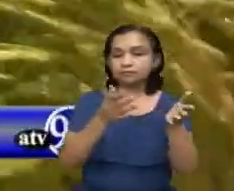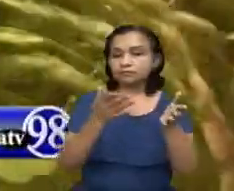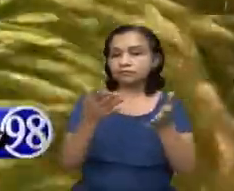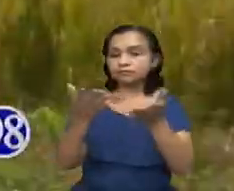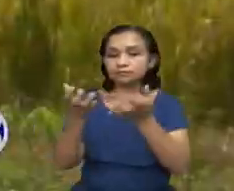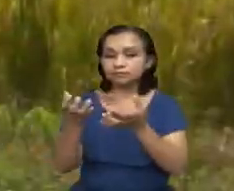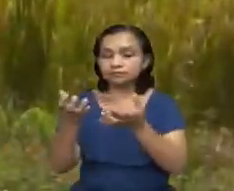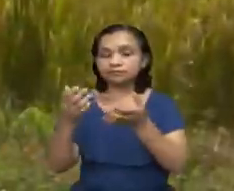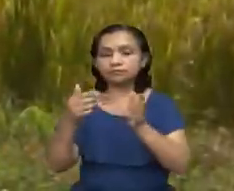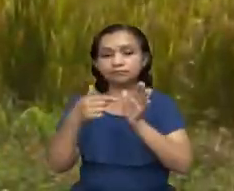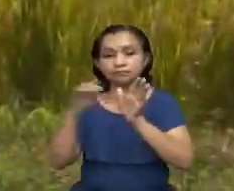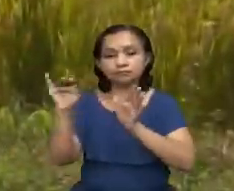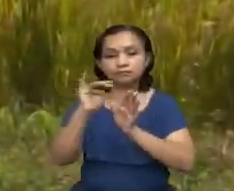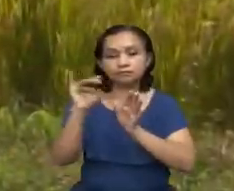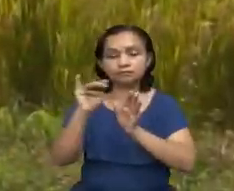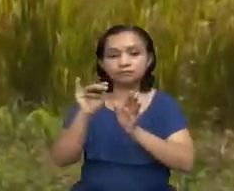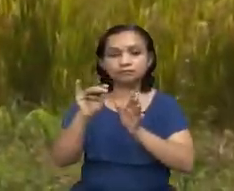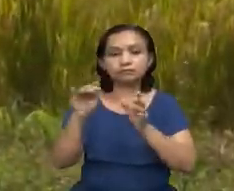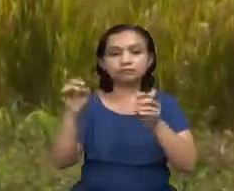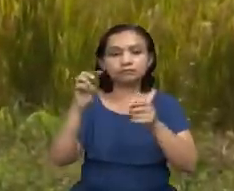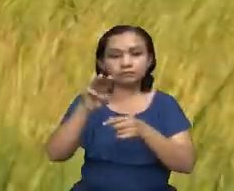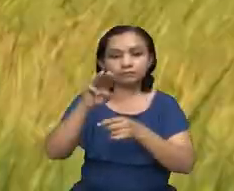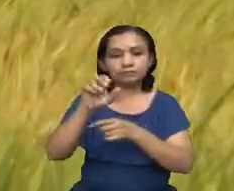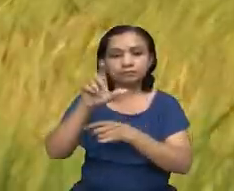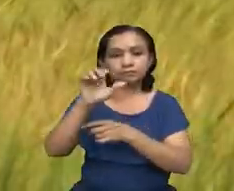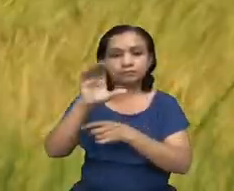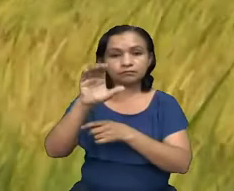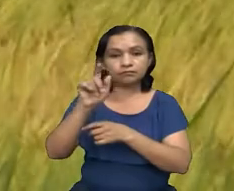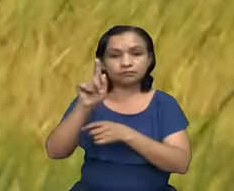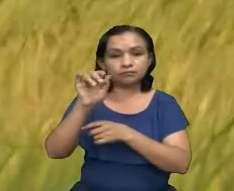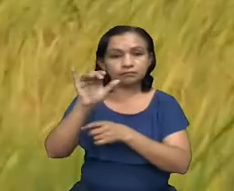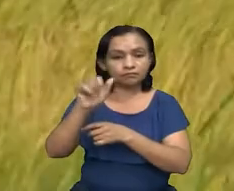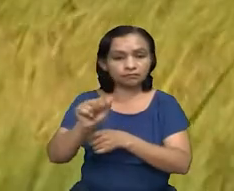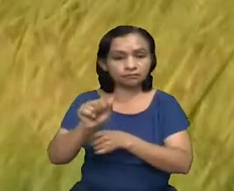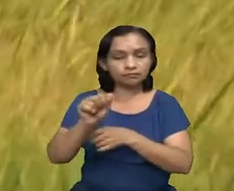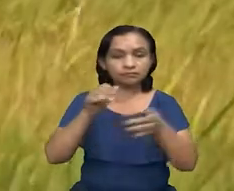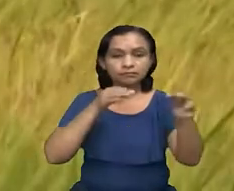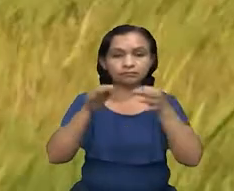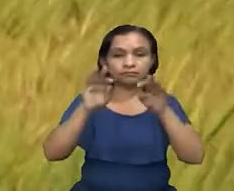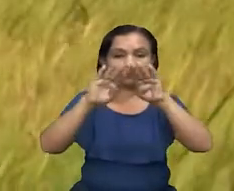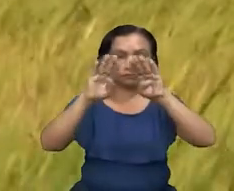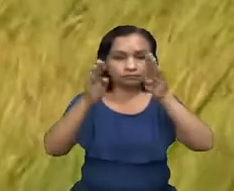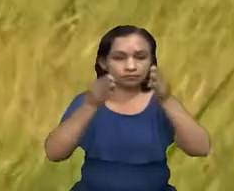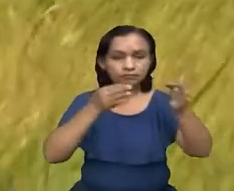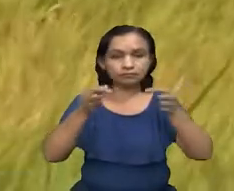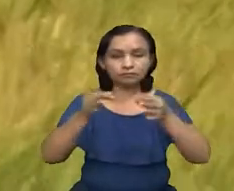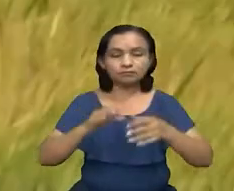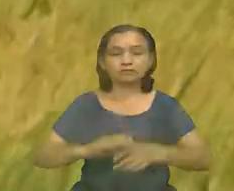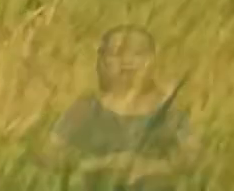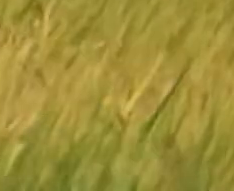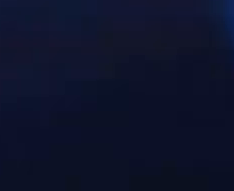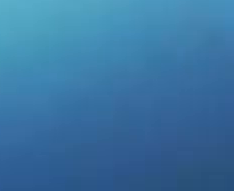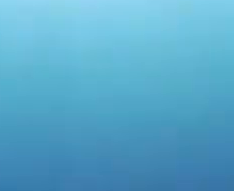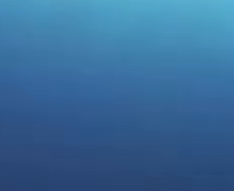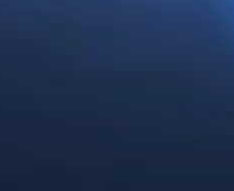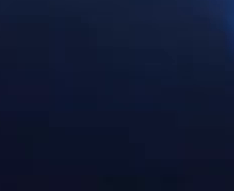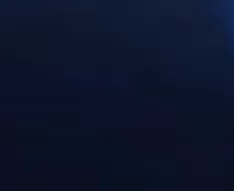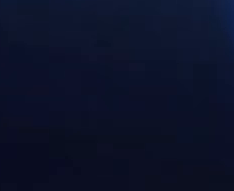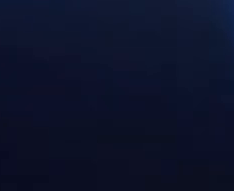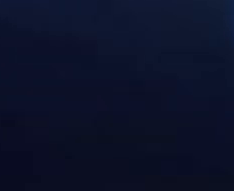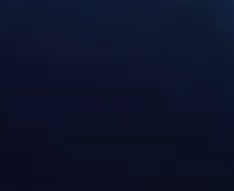se presentará este miércoles en Malacatoya. Para el canal parlamentario les informó Vanessa Paz.